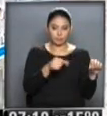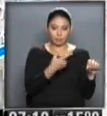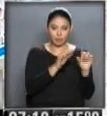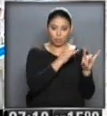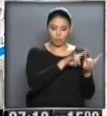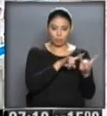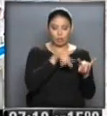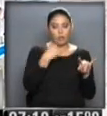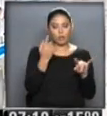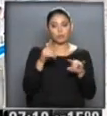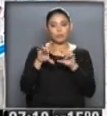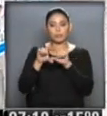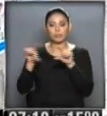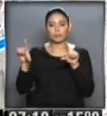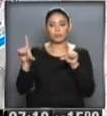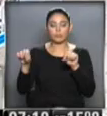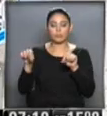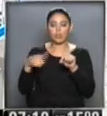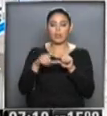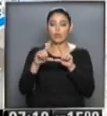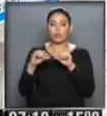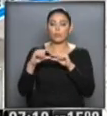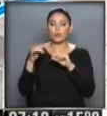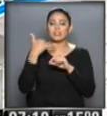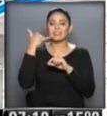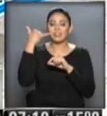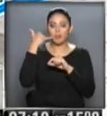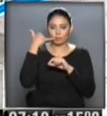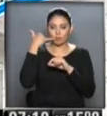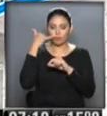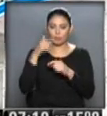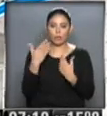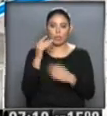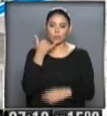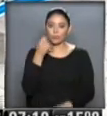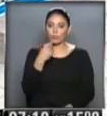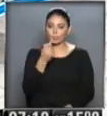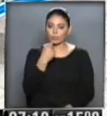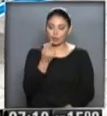teléfono gratuita 0800 999 7237.